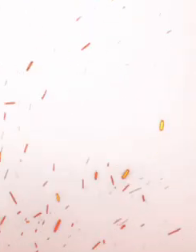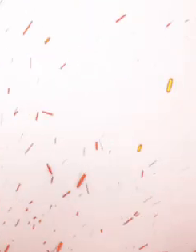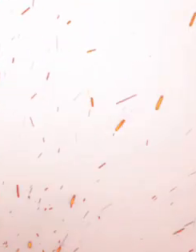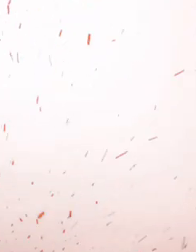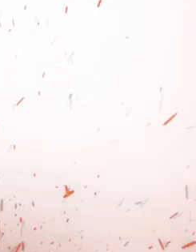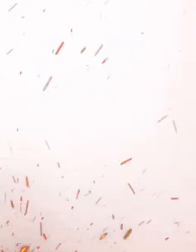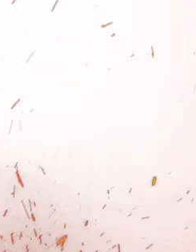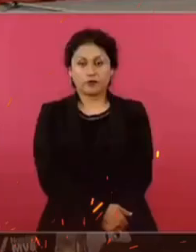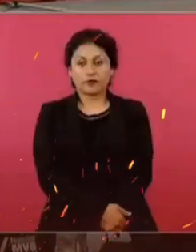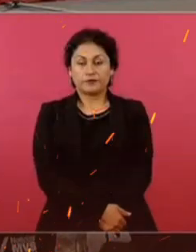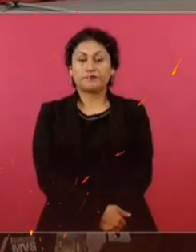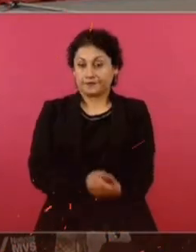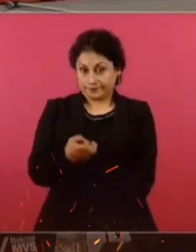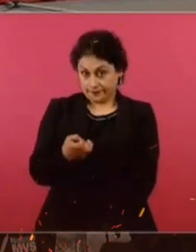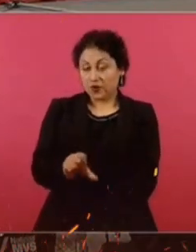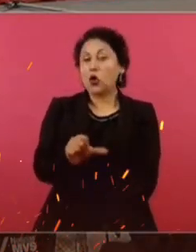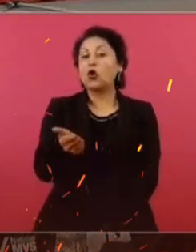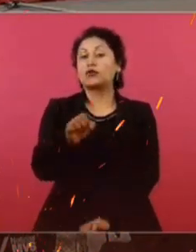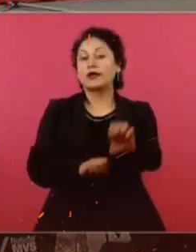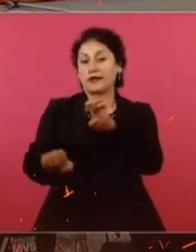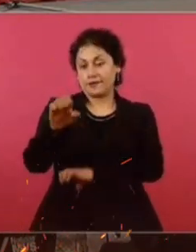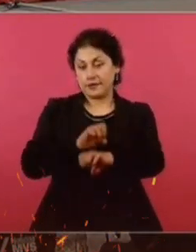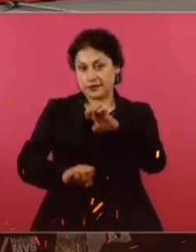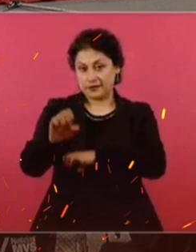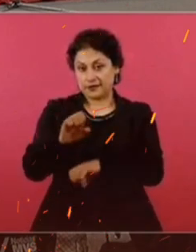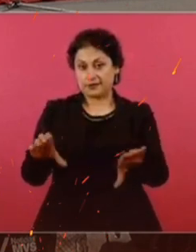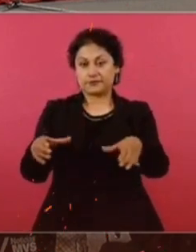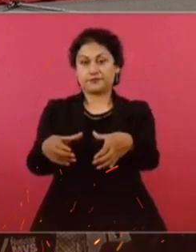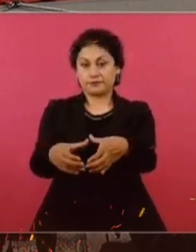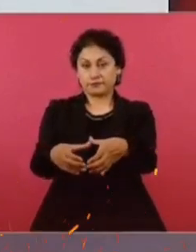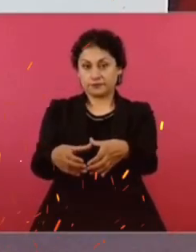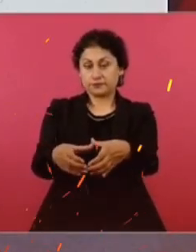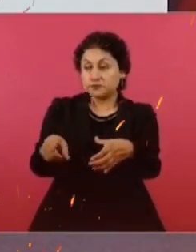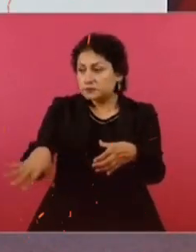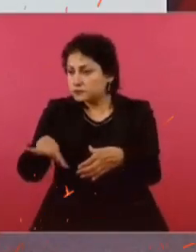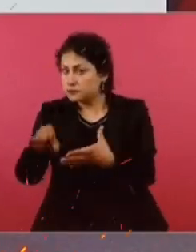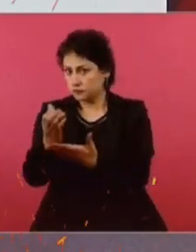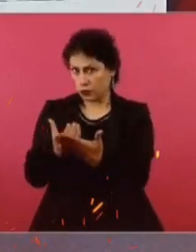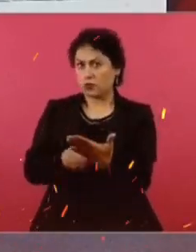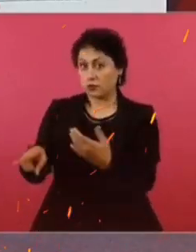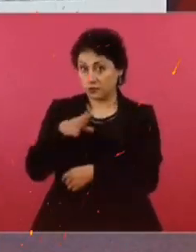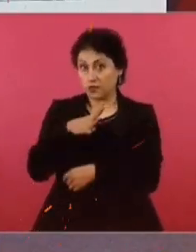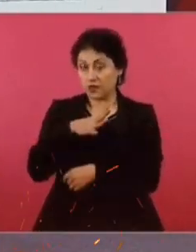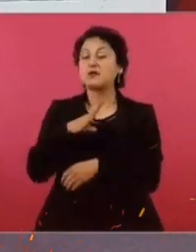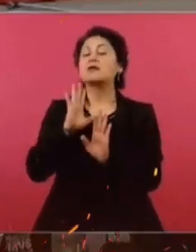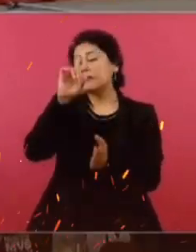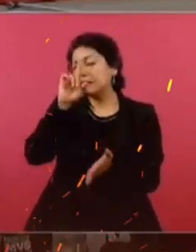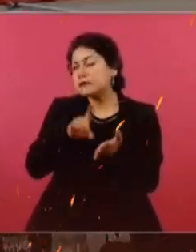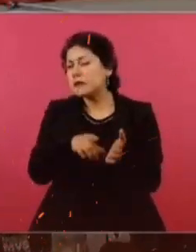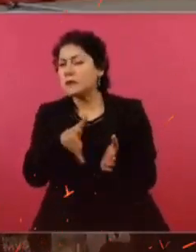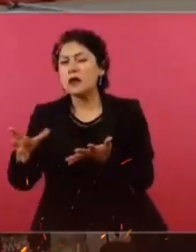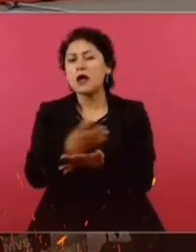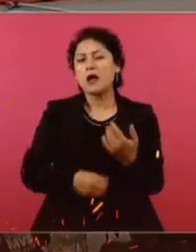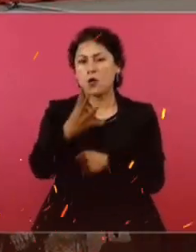un familiar. Casi dos. Esta otra empresa, a ver si tiene los contratos. Son como 400 millones.